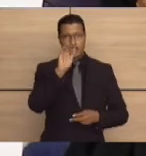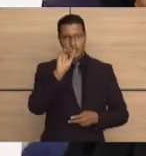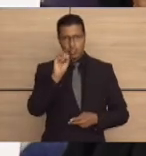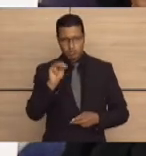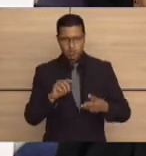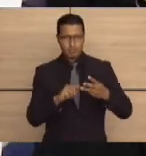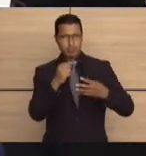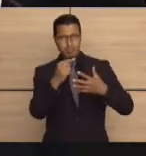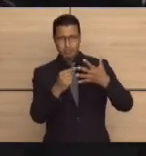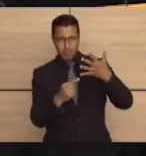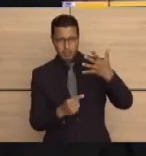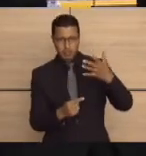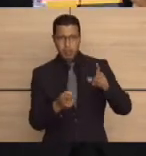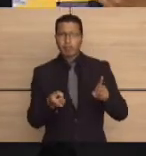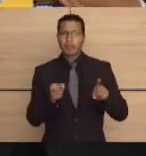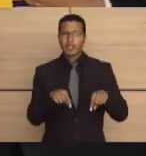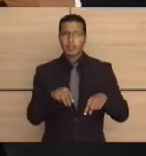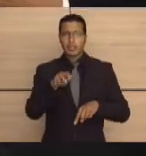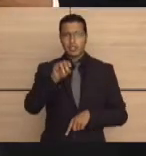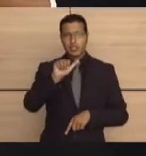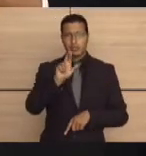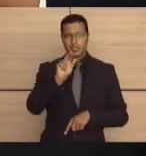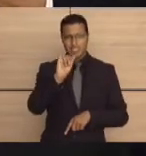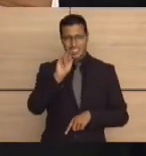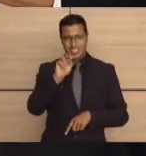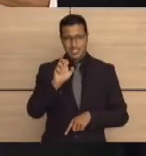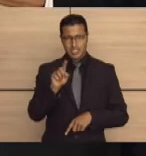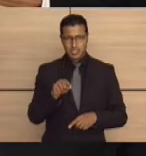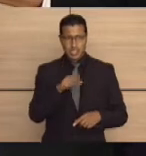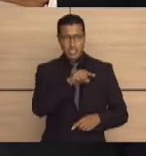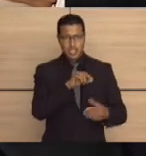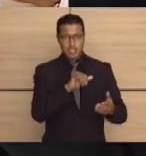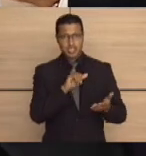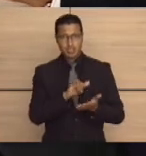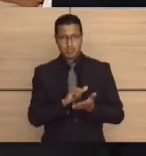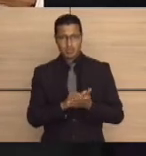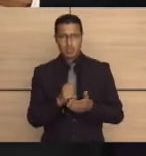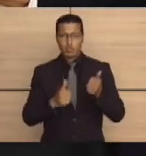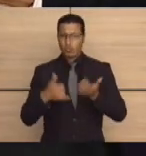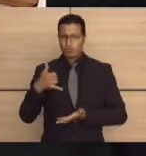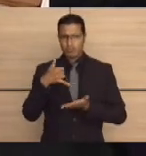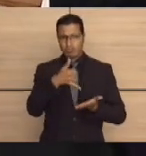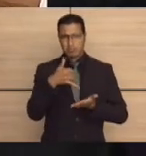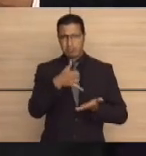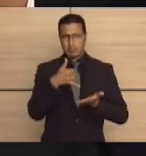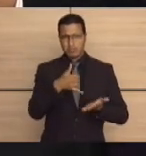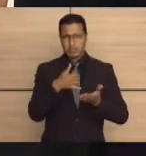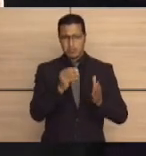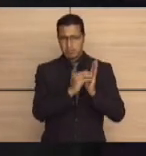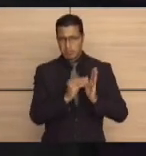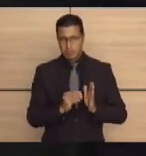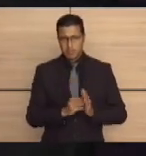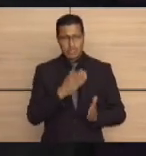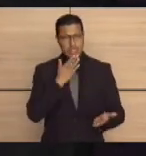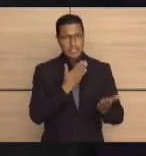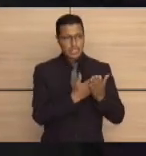tierra y también Martillo. Todas ellas han sido ganadoras de varios premios. Gracias por acompañarnos.